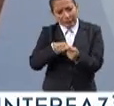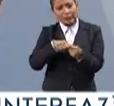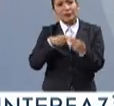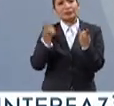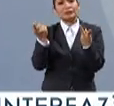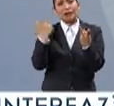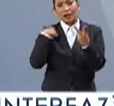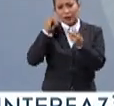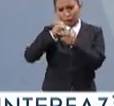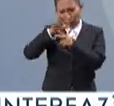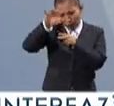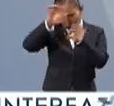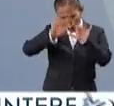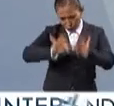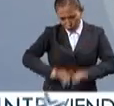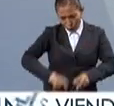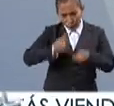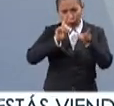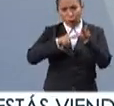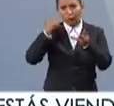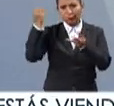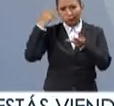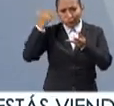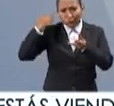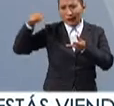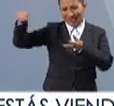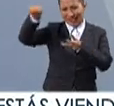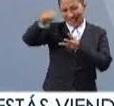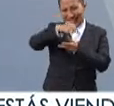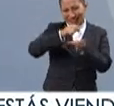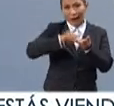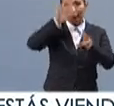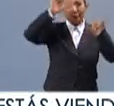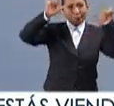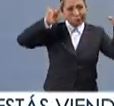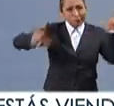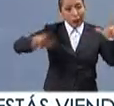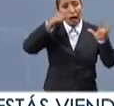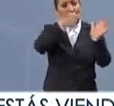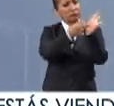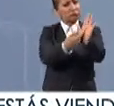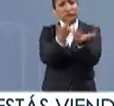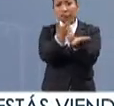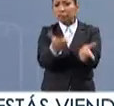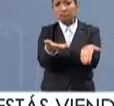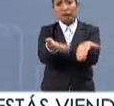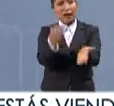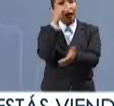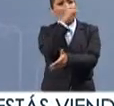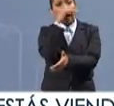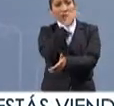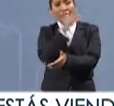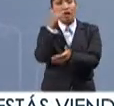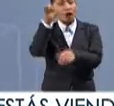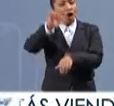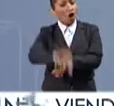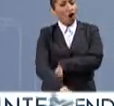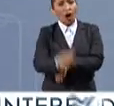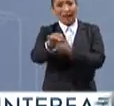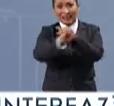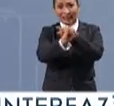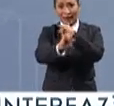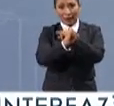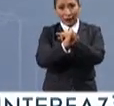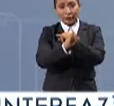bases de datos pro de ponencias en congresos pósters académicos estén disponibles de manera gratuita inmediata en